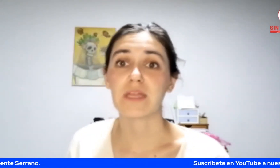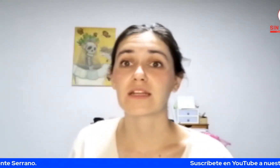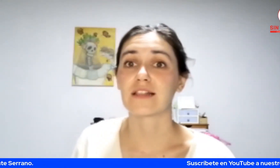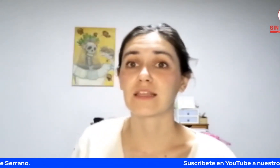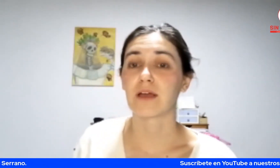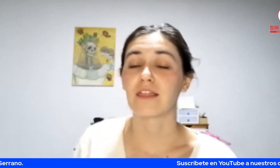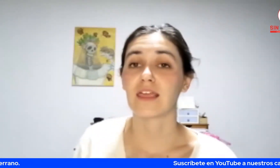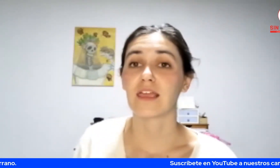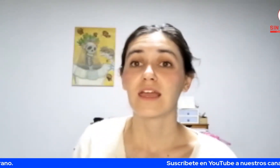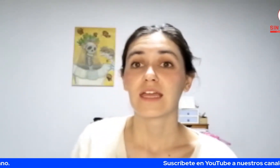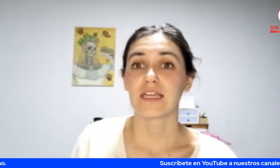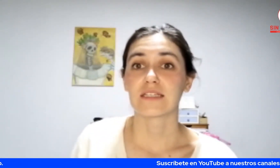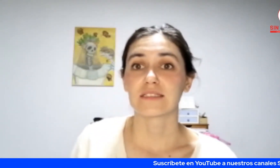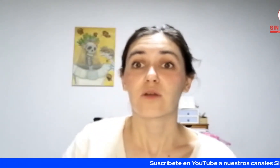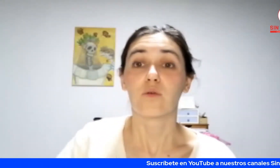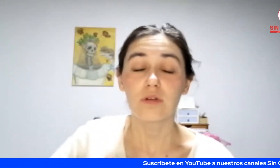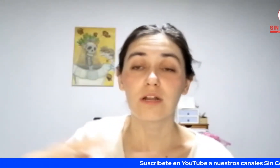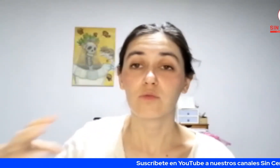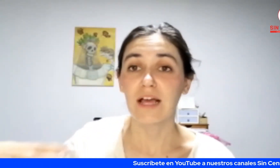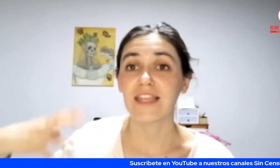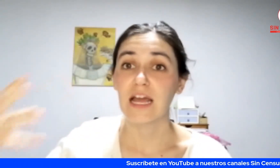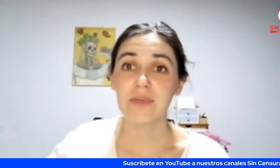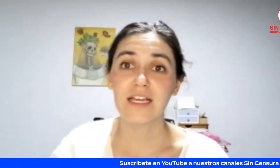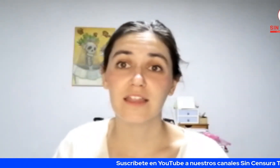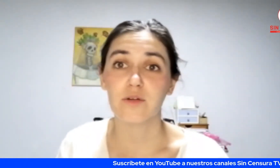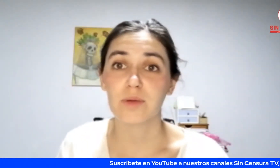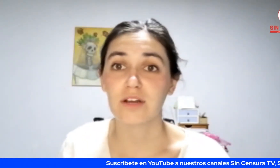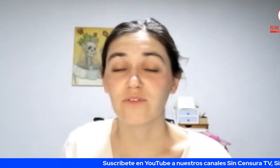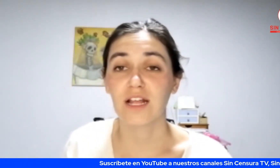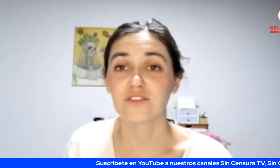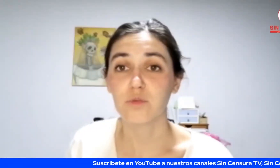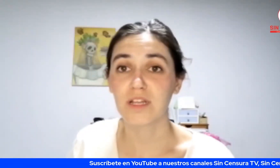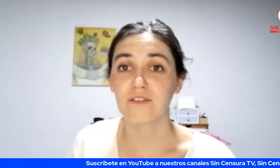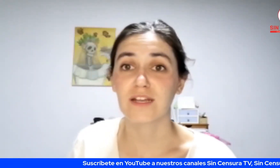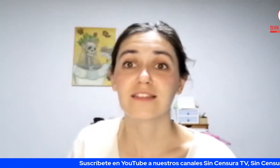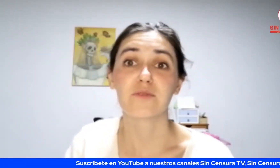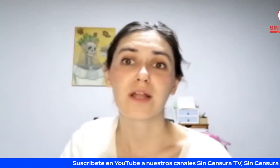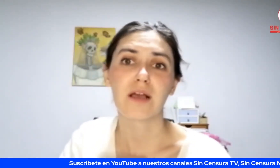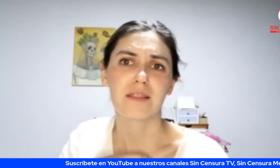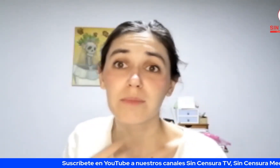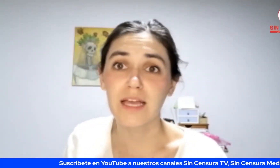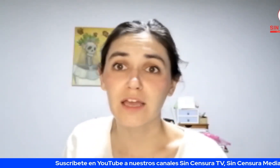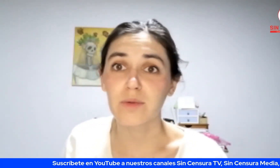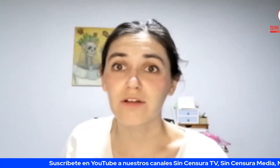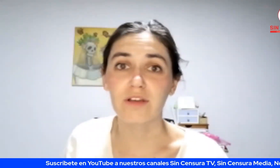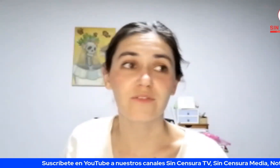mujeres, también el tema de una dinámica de gobierno que fuera súper diferente,